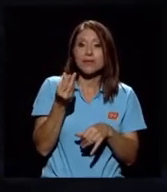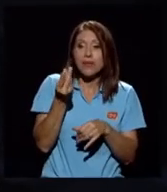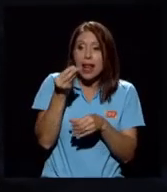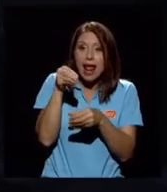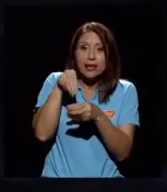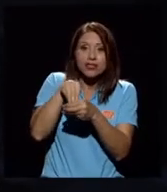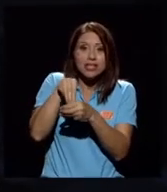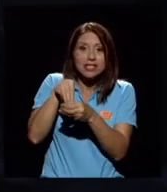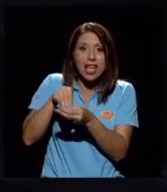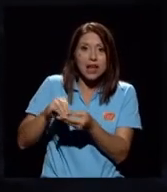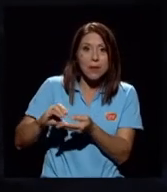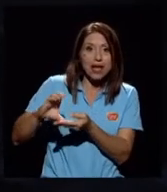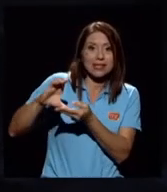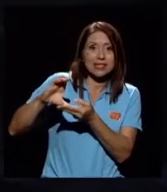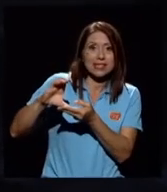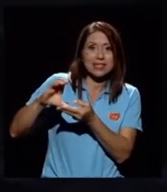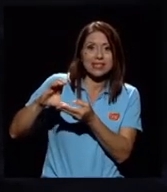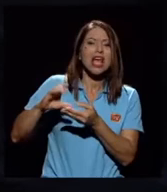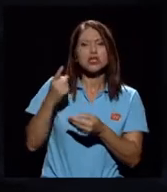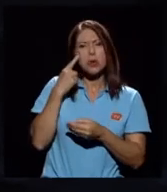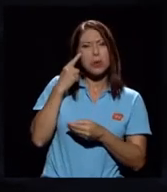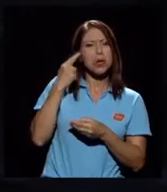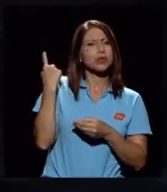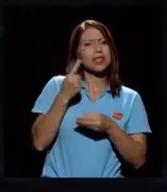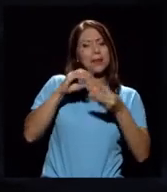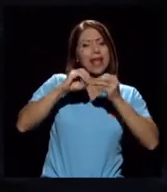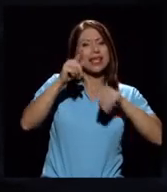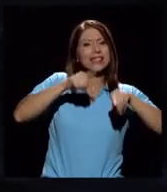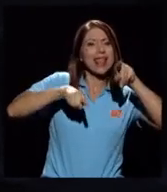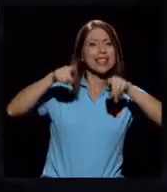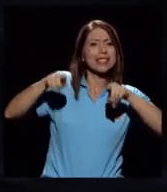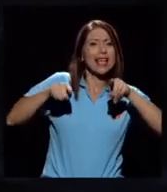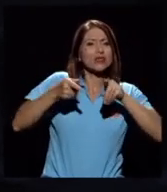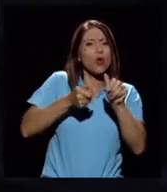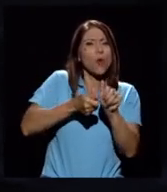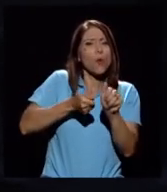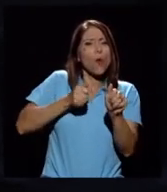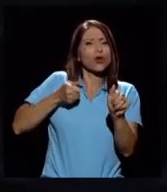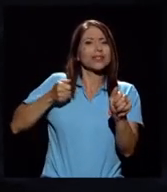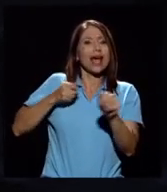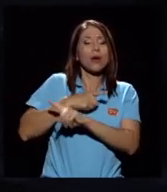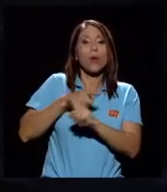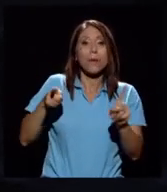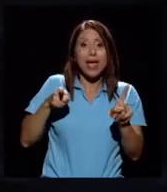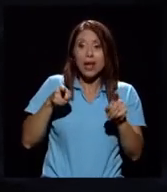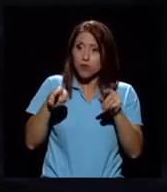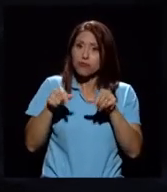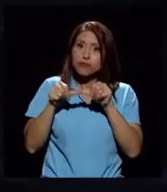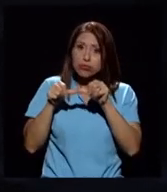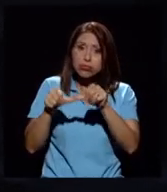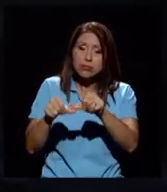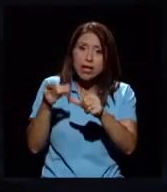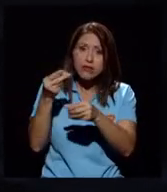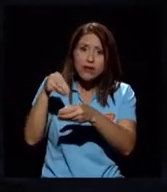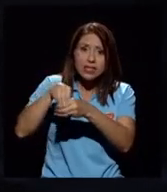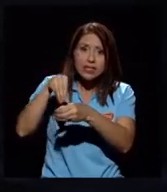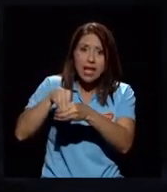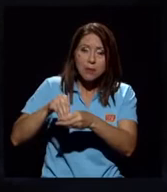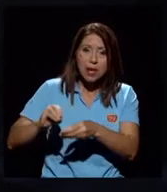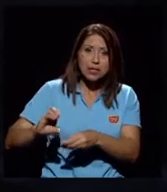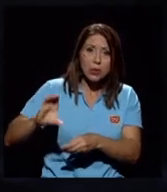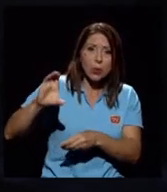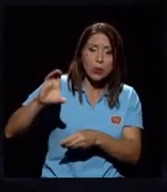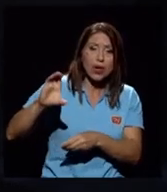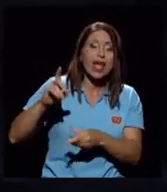las estadísticas que yo siempre tienen un poco rezago pero las reservas no se han caído en ese sentido entonces a mí me